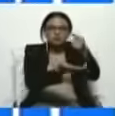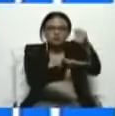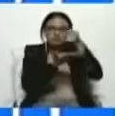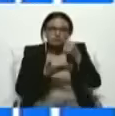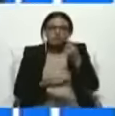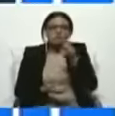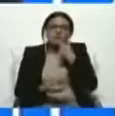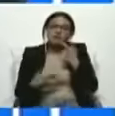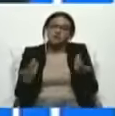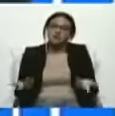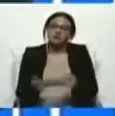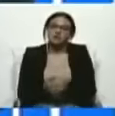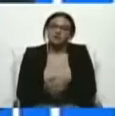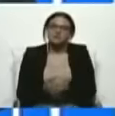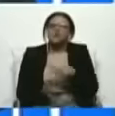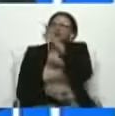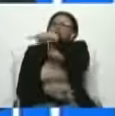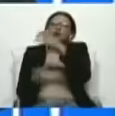¿Y dónde estaban ellos?